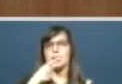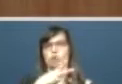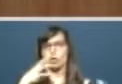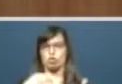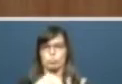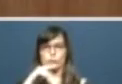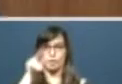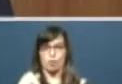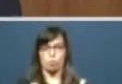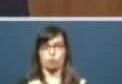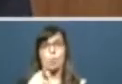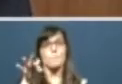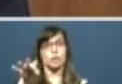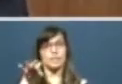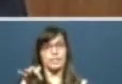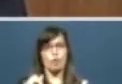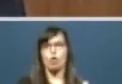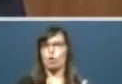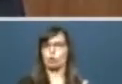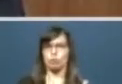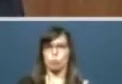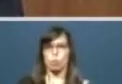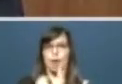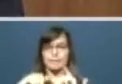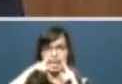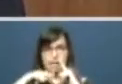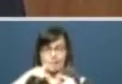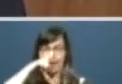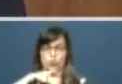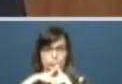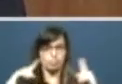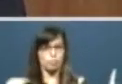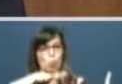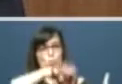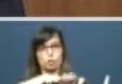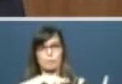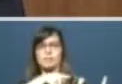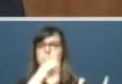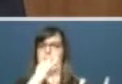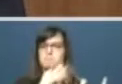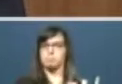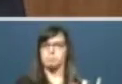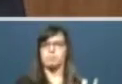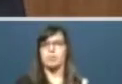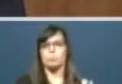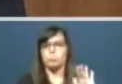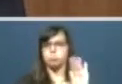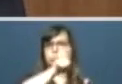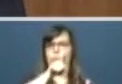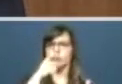esta tendencia positiva ha continuado en el primer cuatrimestre de 2014 con un crecimiento de nuestras exportaciones del